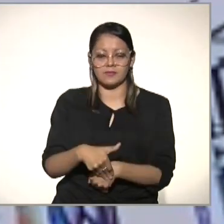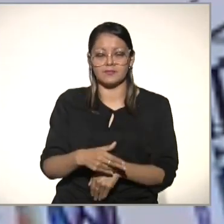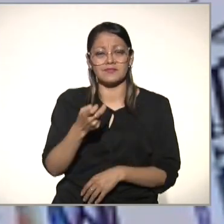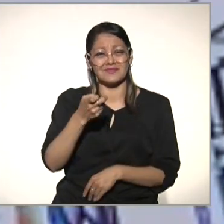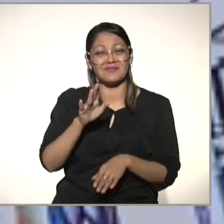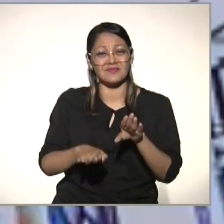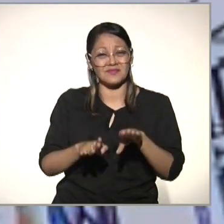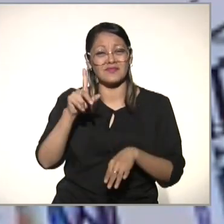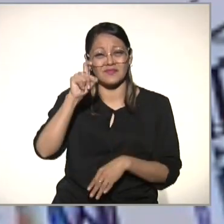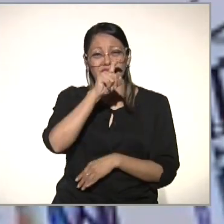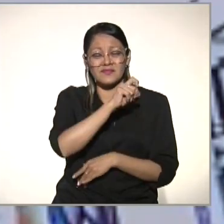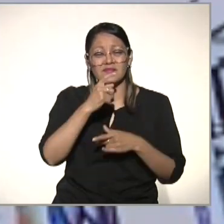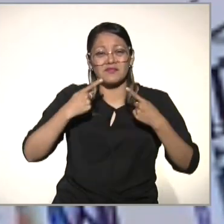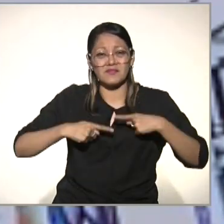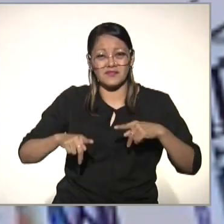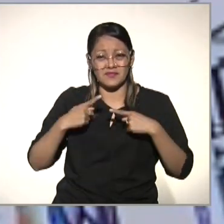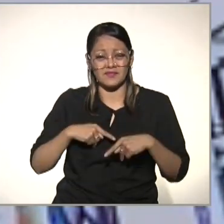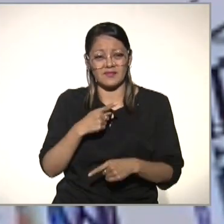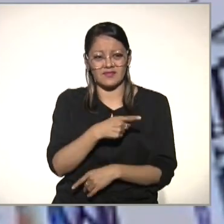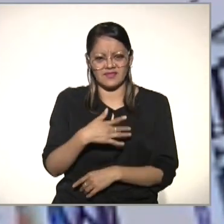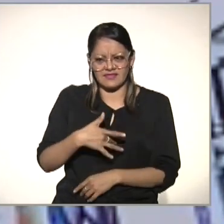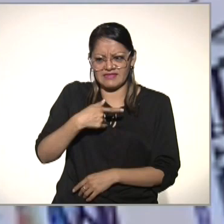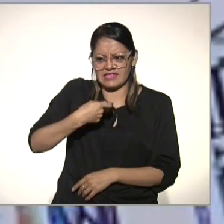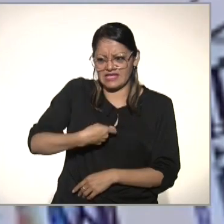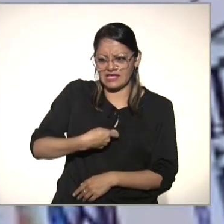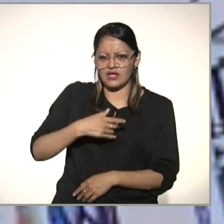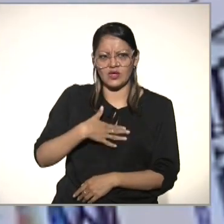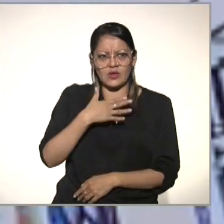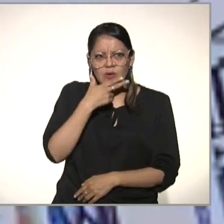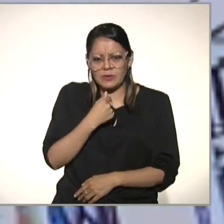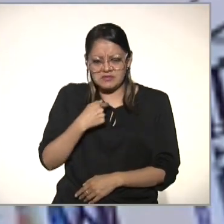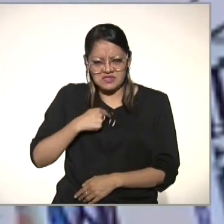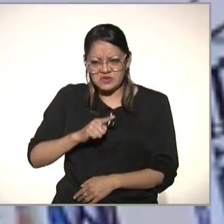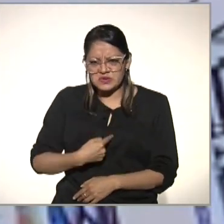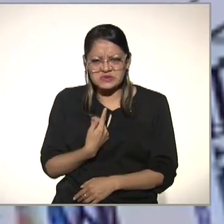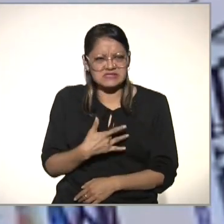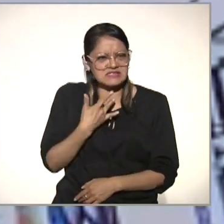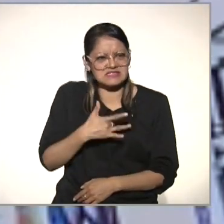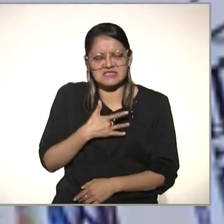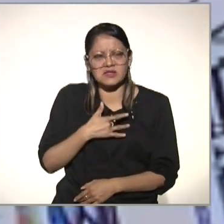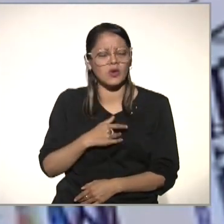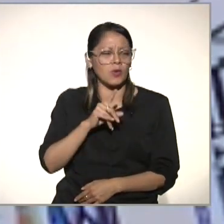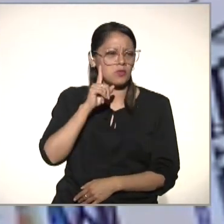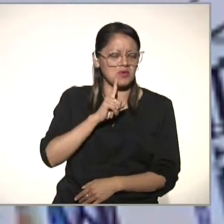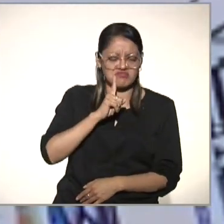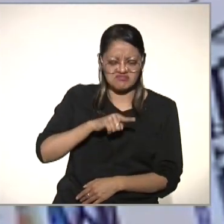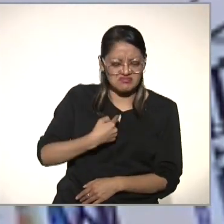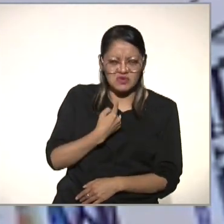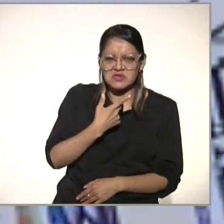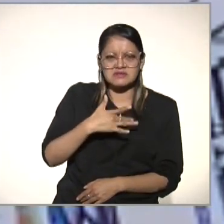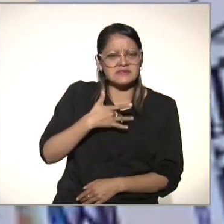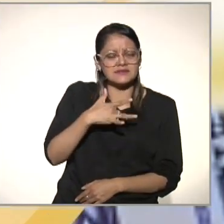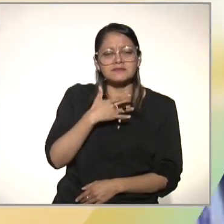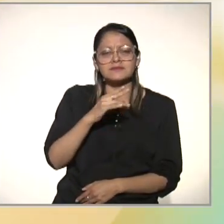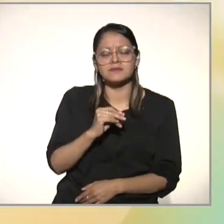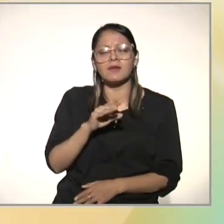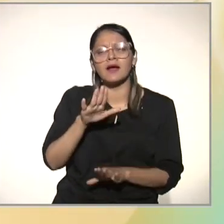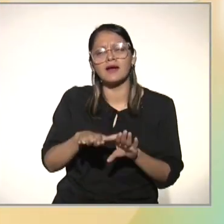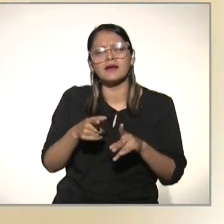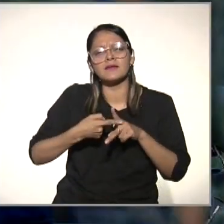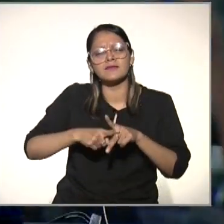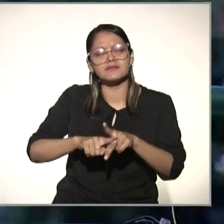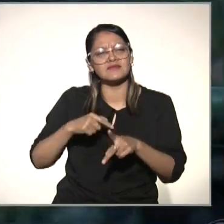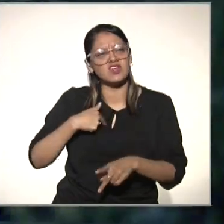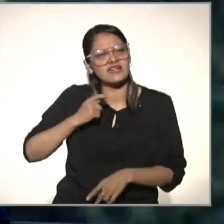muy difícil para una persona que no se siente identificada con su género o no completamente, empezar a saber qué